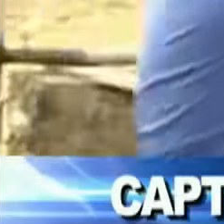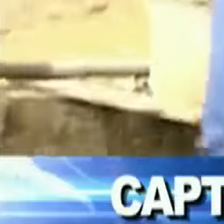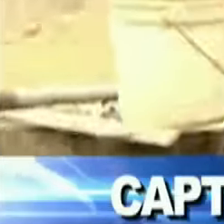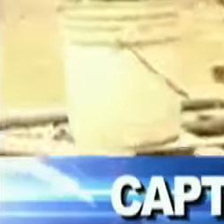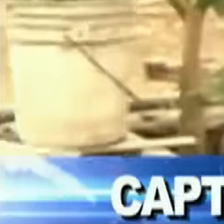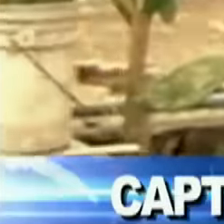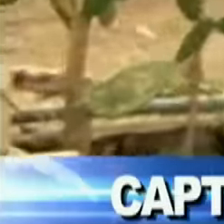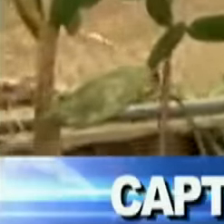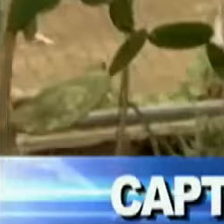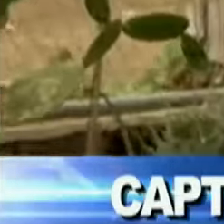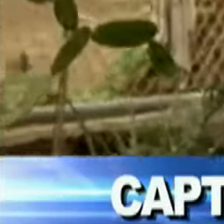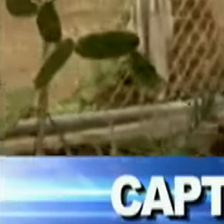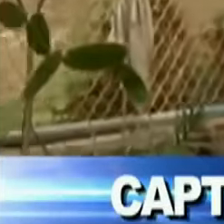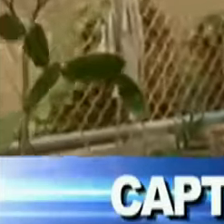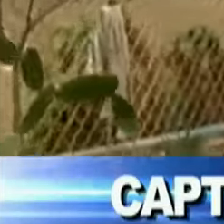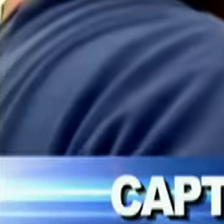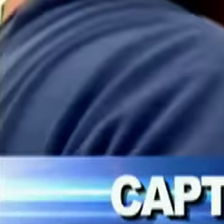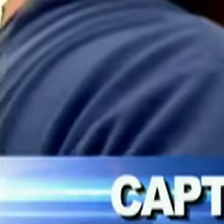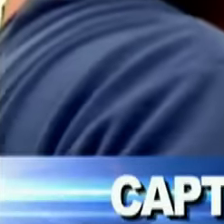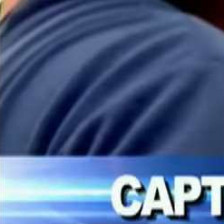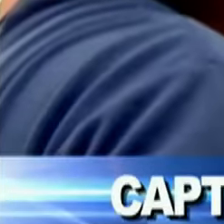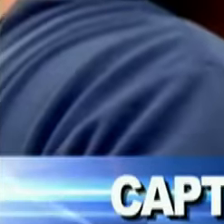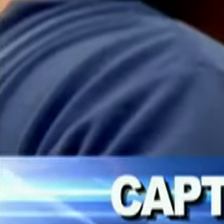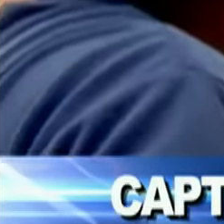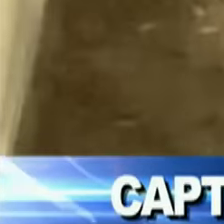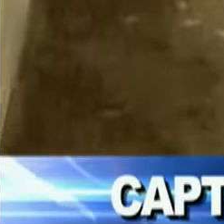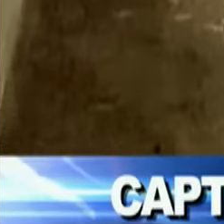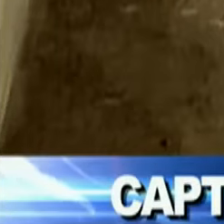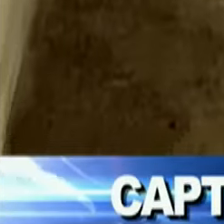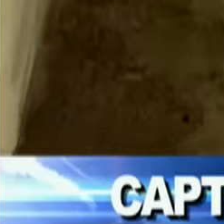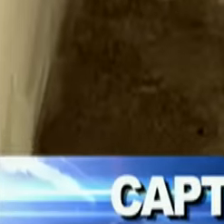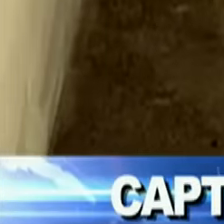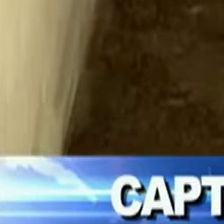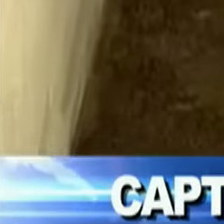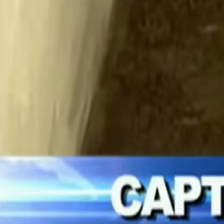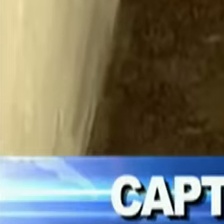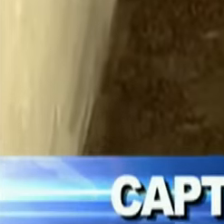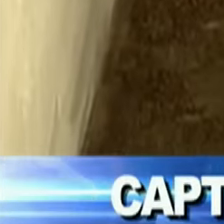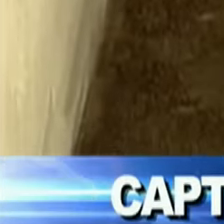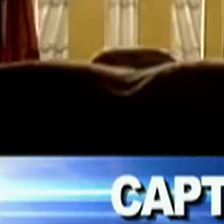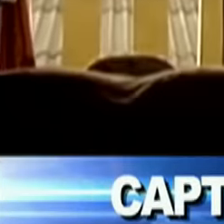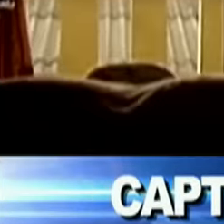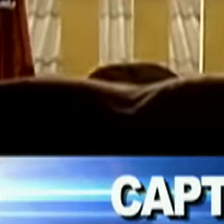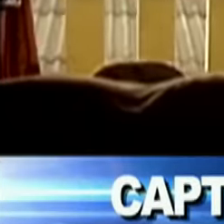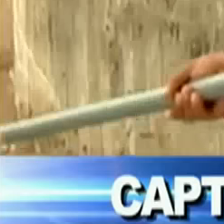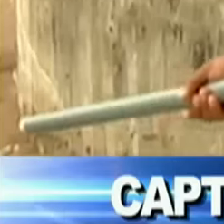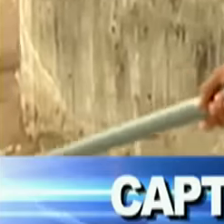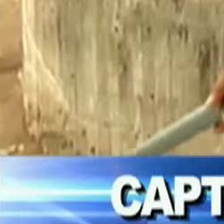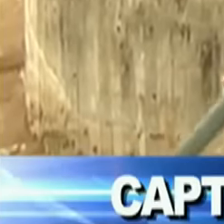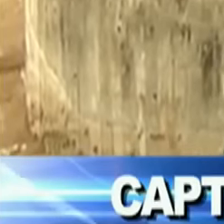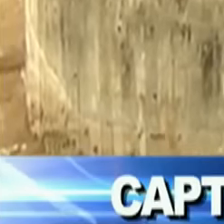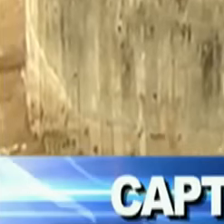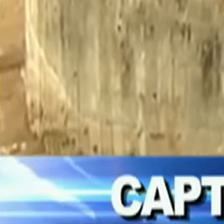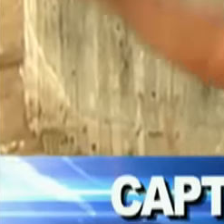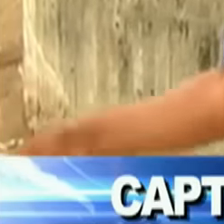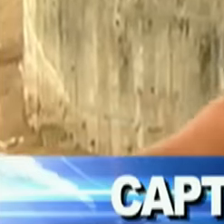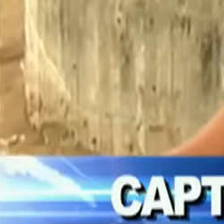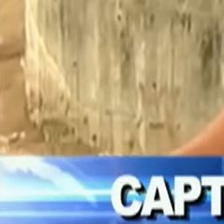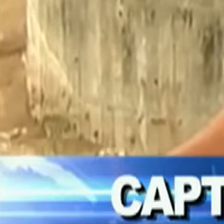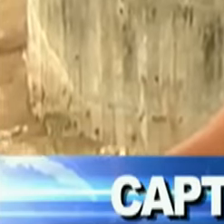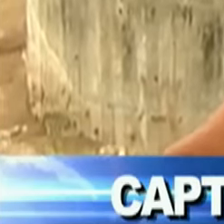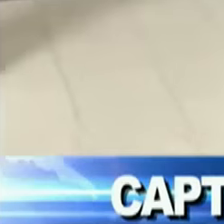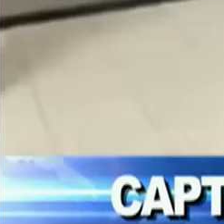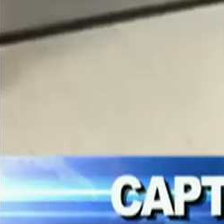Cansados de la delincuencia, vecinos capturaron a presunto delincuente que había ingresado a una vivienda de la ciudadela